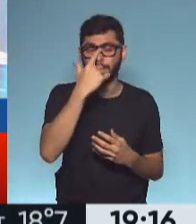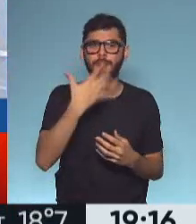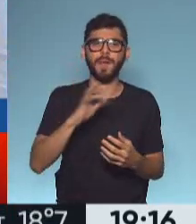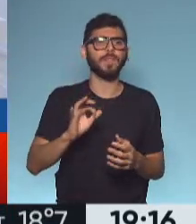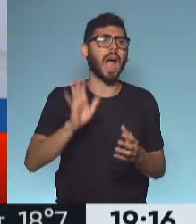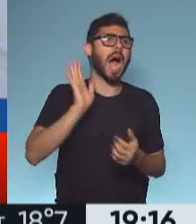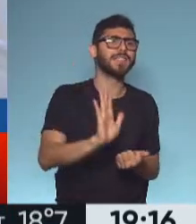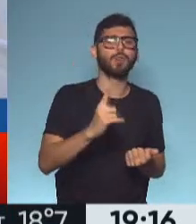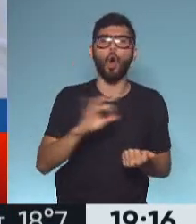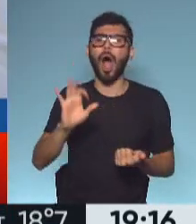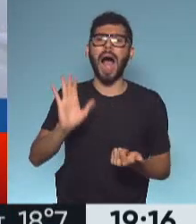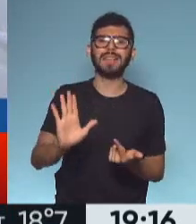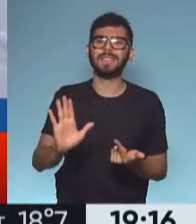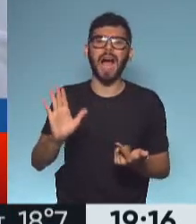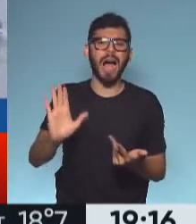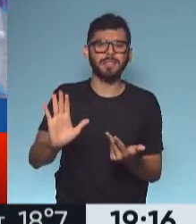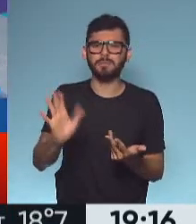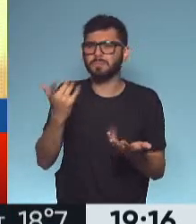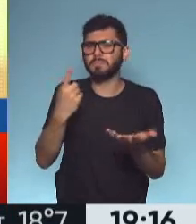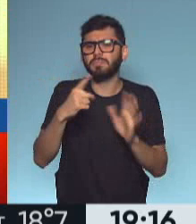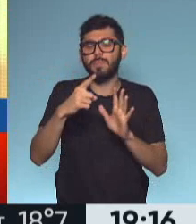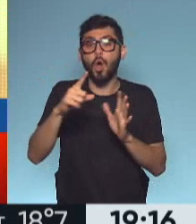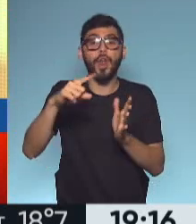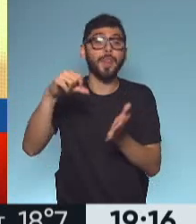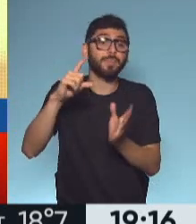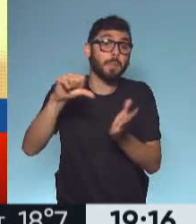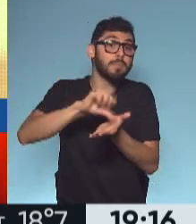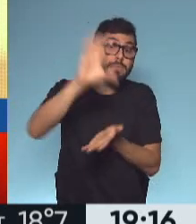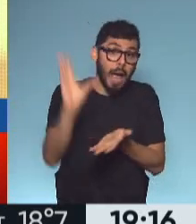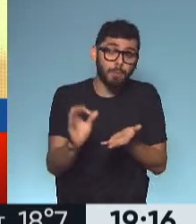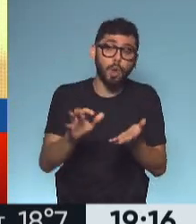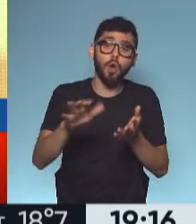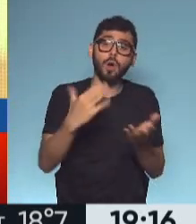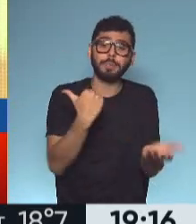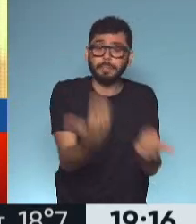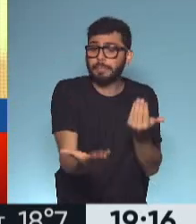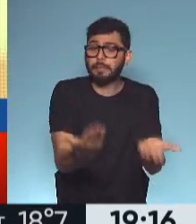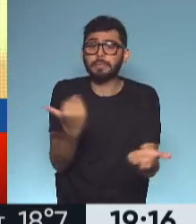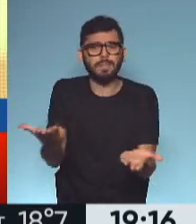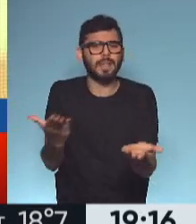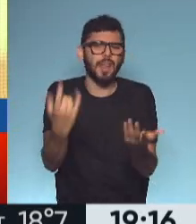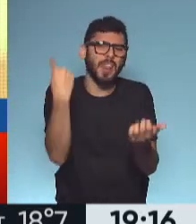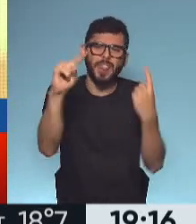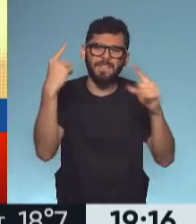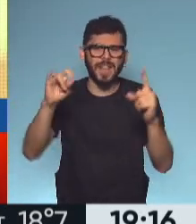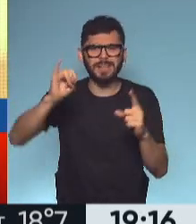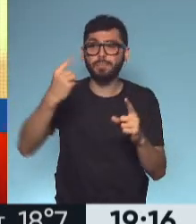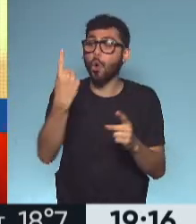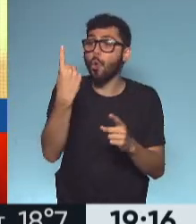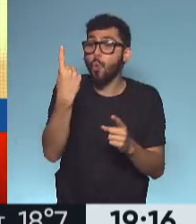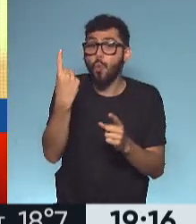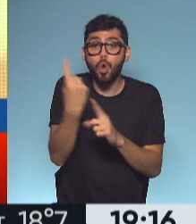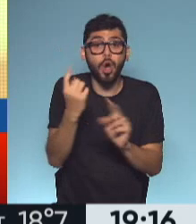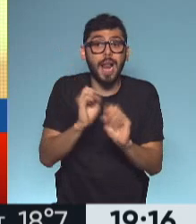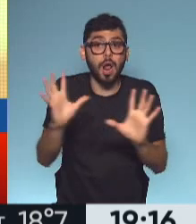hacerlo así. La verdad que hay recetas distintas de acuerdo al país, de acuerdo a los gobiernos. Pero hay cuestiones que son objetivas. Quisiera saber cuál es